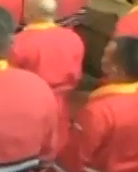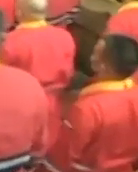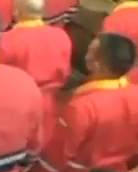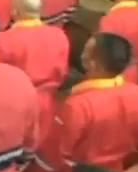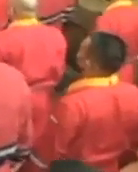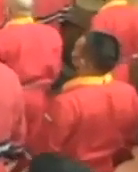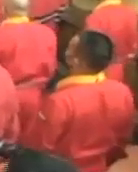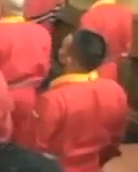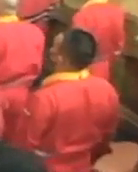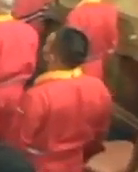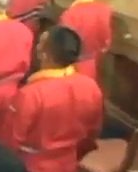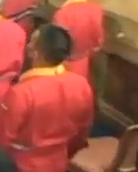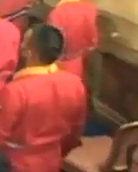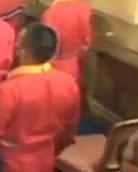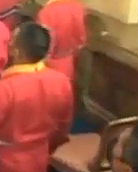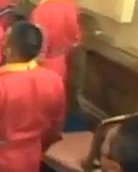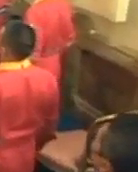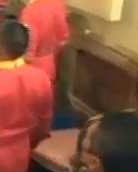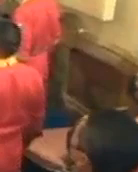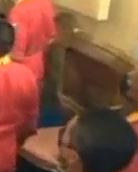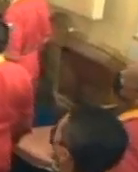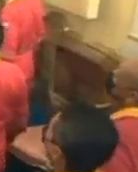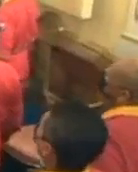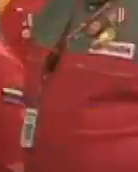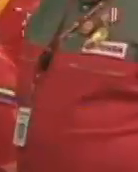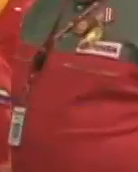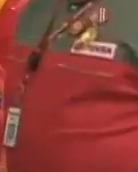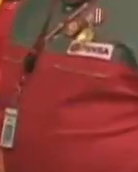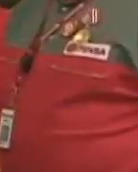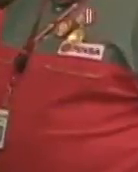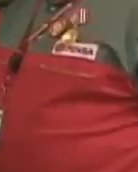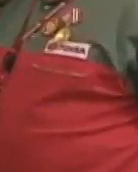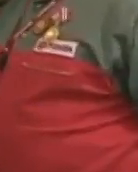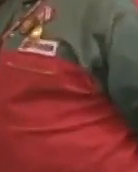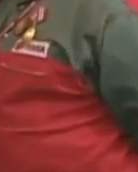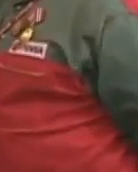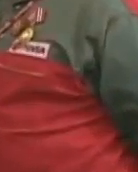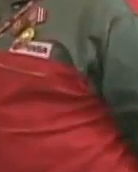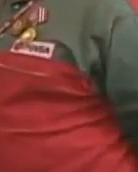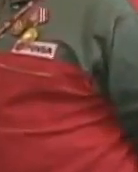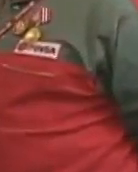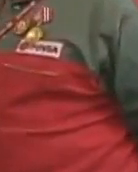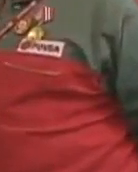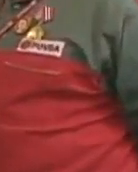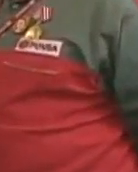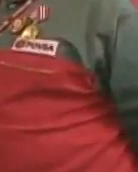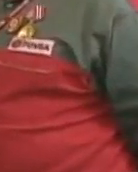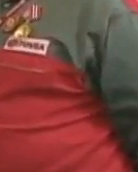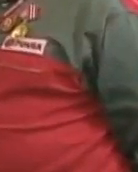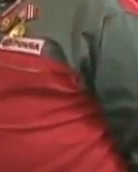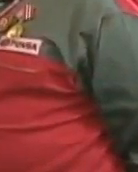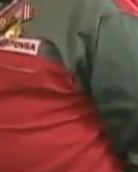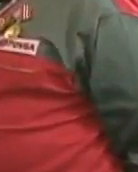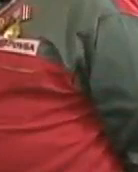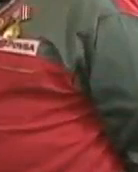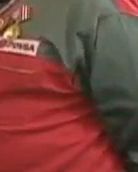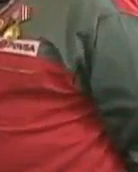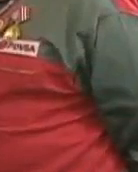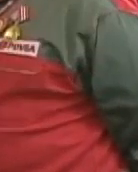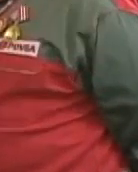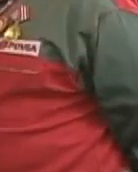de extinción en el incendio ocurrido en la base de supertanqueros en Matanzas, en la República de Cuba. Saluda allí el jefe